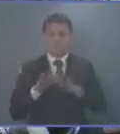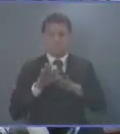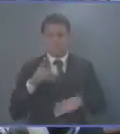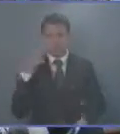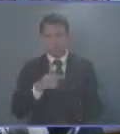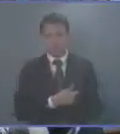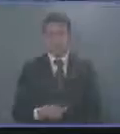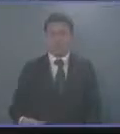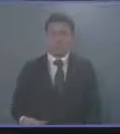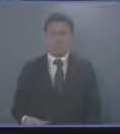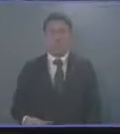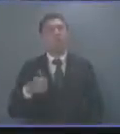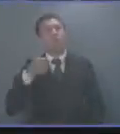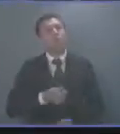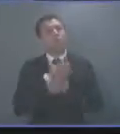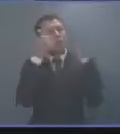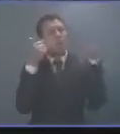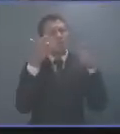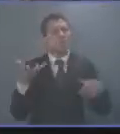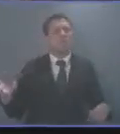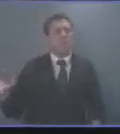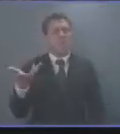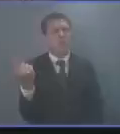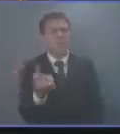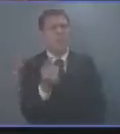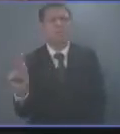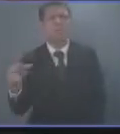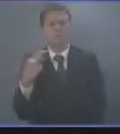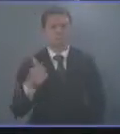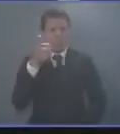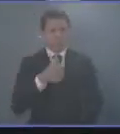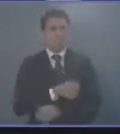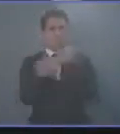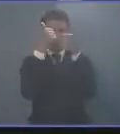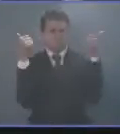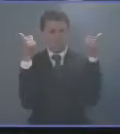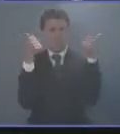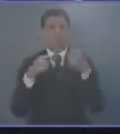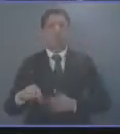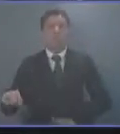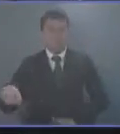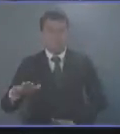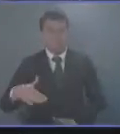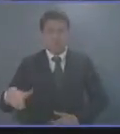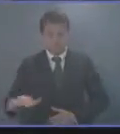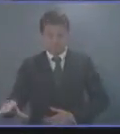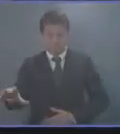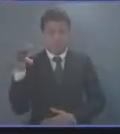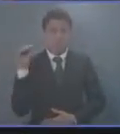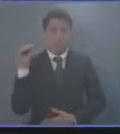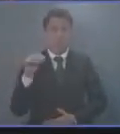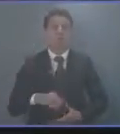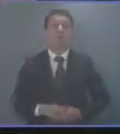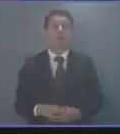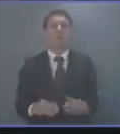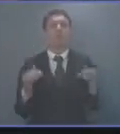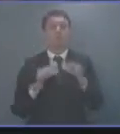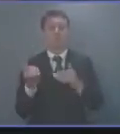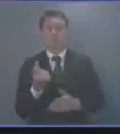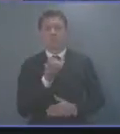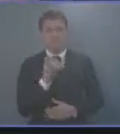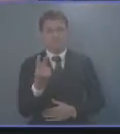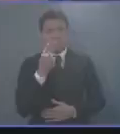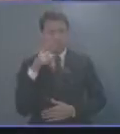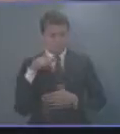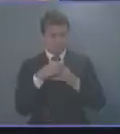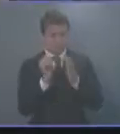Gracias, presidente. Muy buenos días a todas las personas presentes en este Salón Azul y a todas las personas que siguen